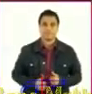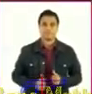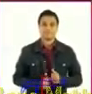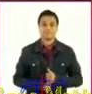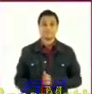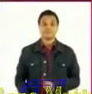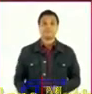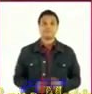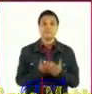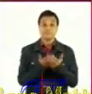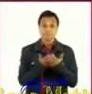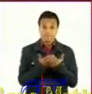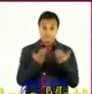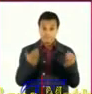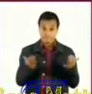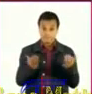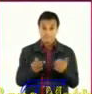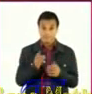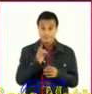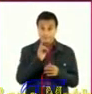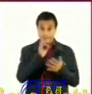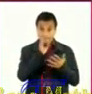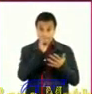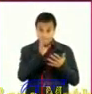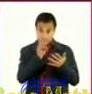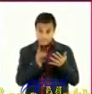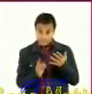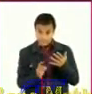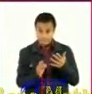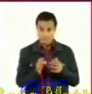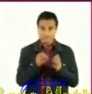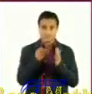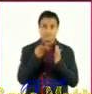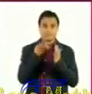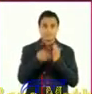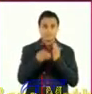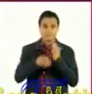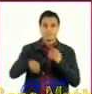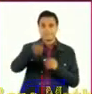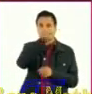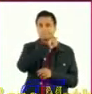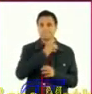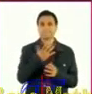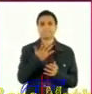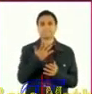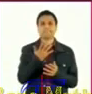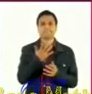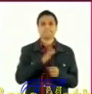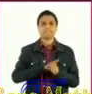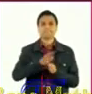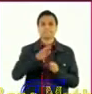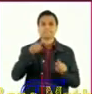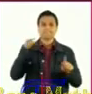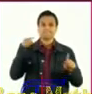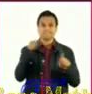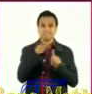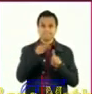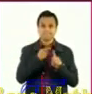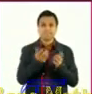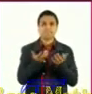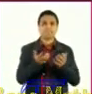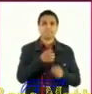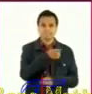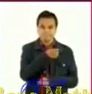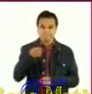Ahora que ya tenemos estas acciones generales, tenemos que identificar las que son específicas y en qué orden